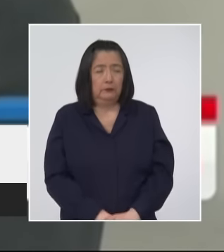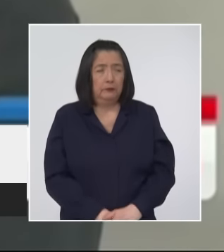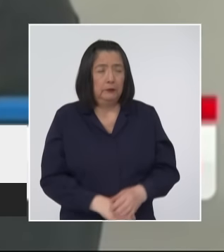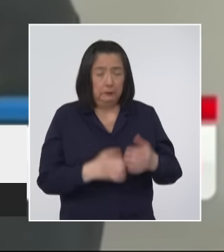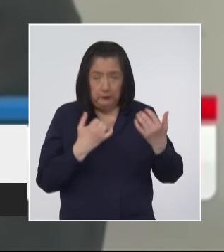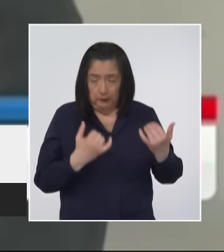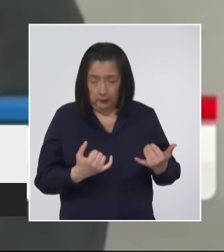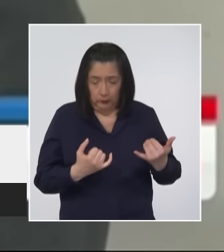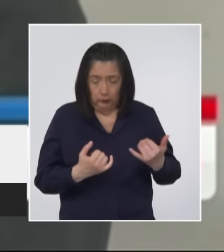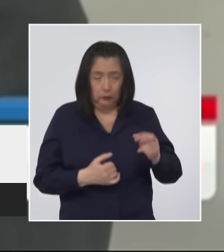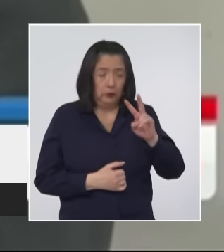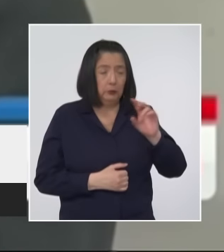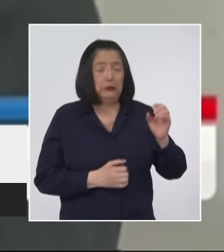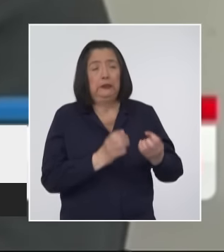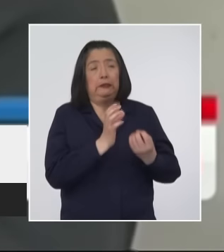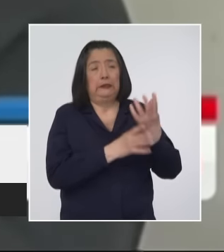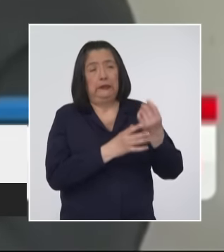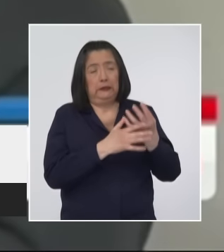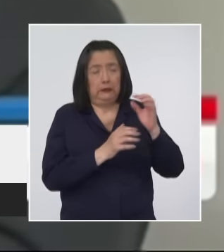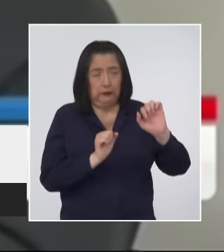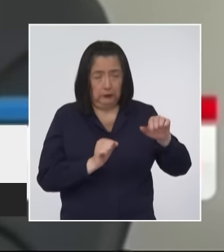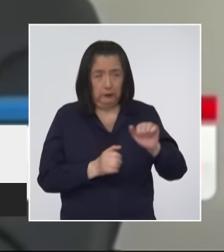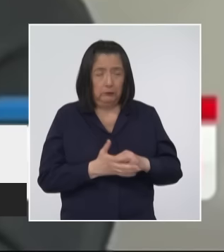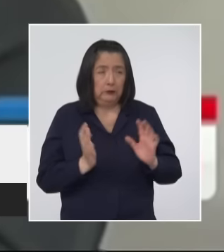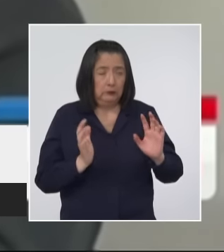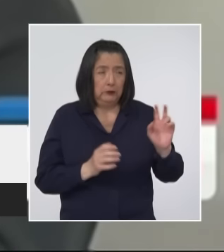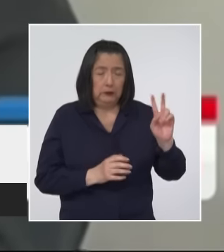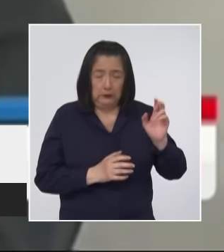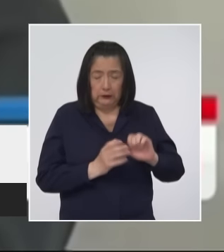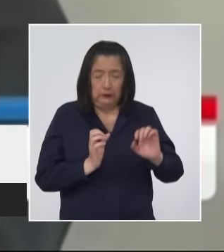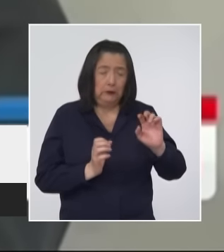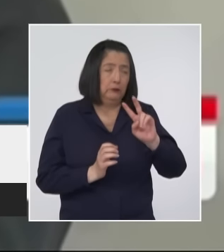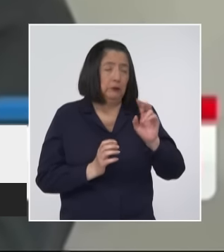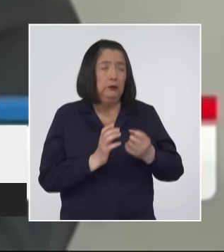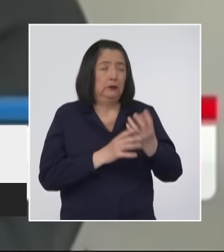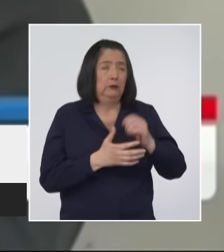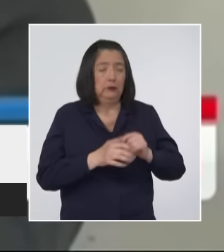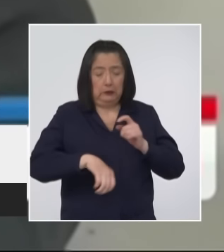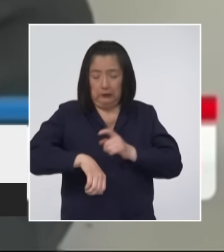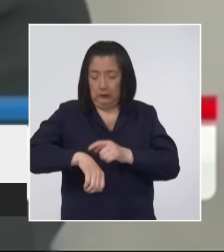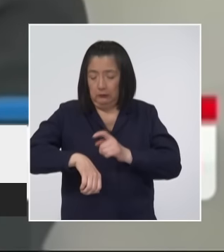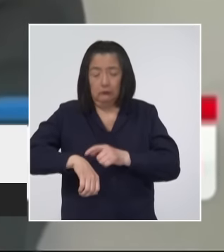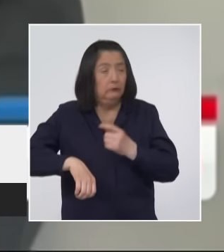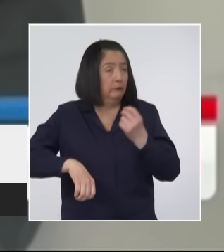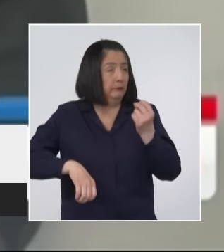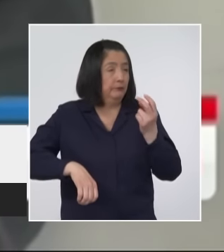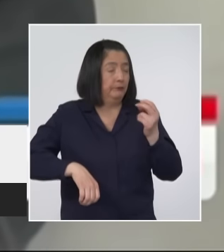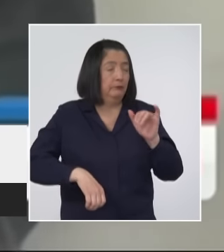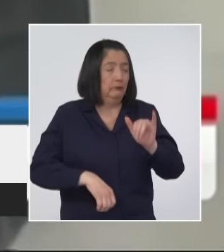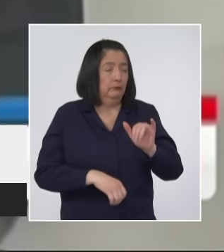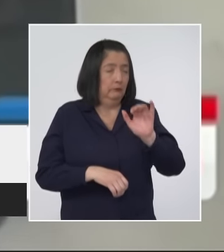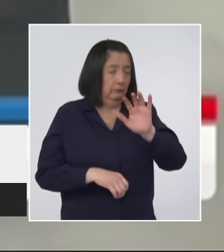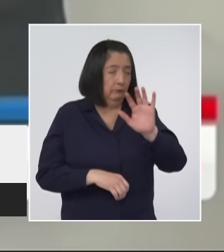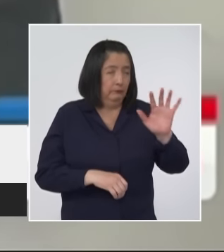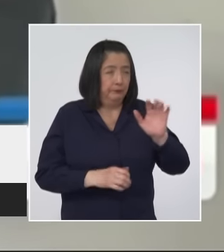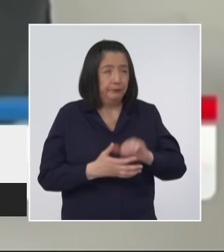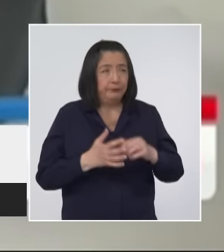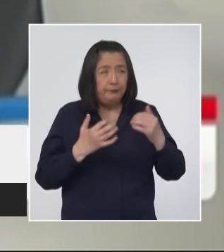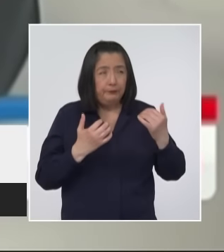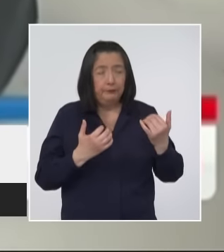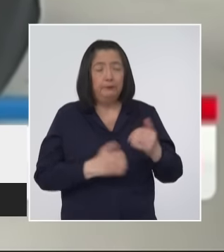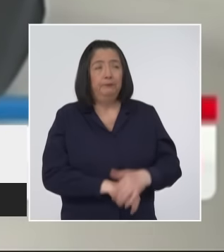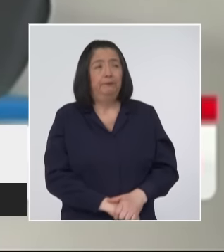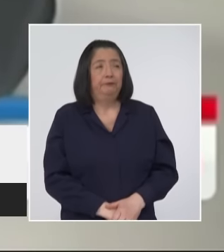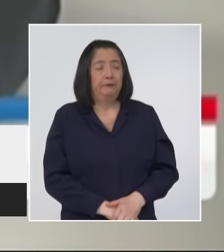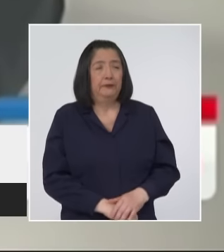Bueno, el día de hoy, 20 de septiembre, viernes 20 de septiembre del 2024, siendo las 12 y 55 de la